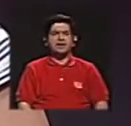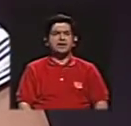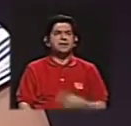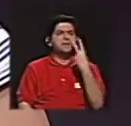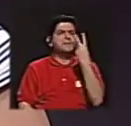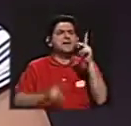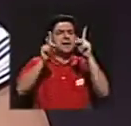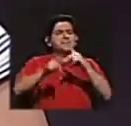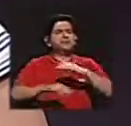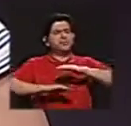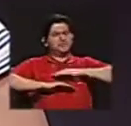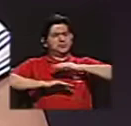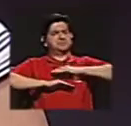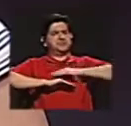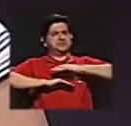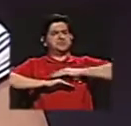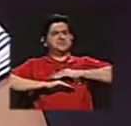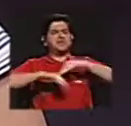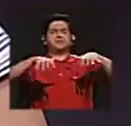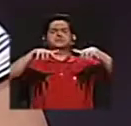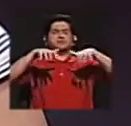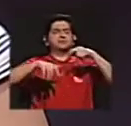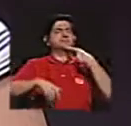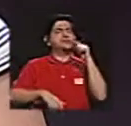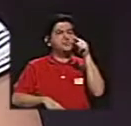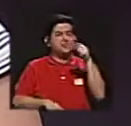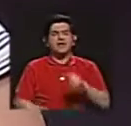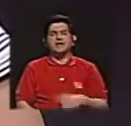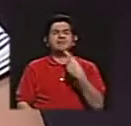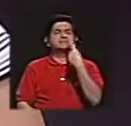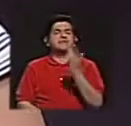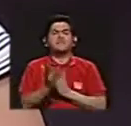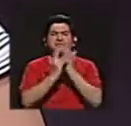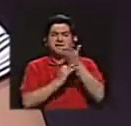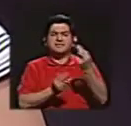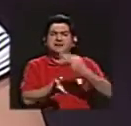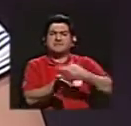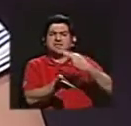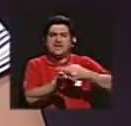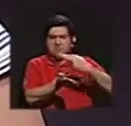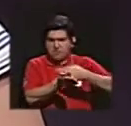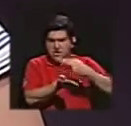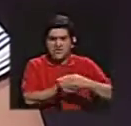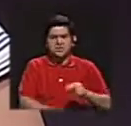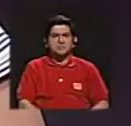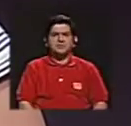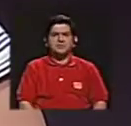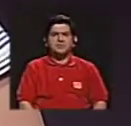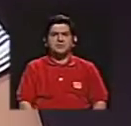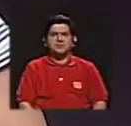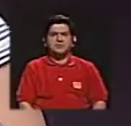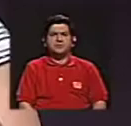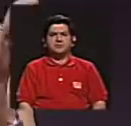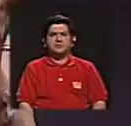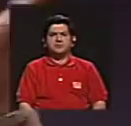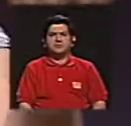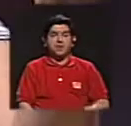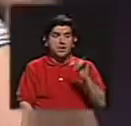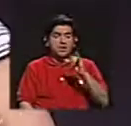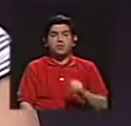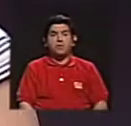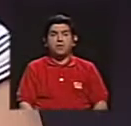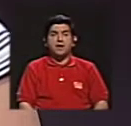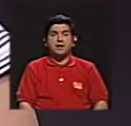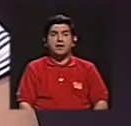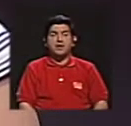gente complacida con lo que ahí mismo se está diciendo por medio de ritmos conocidos y denuncias hechas